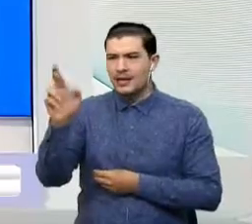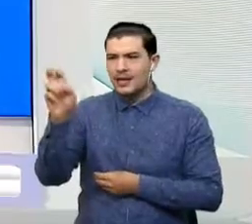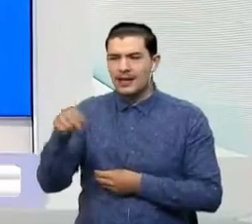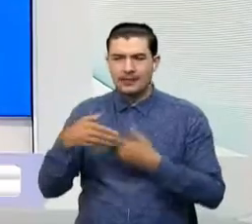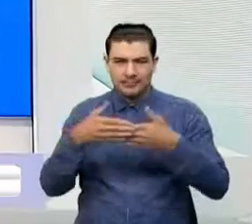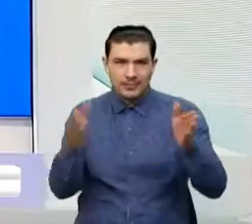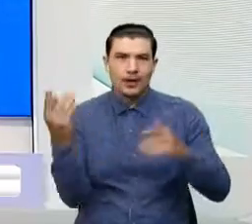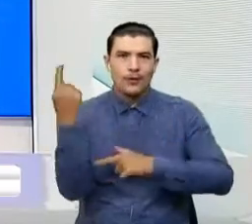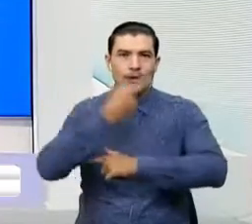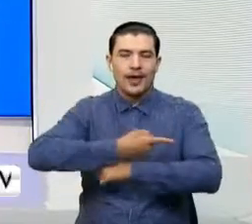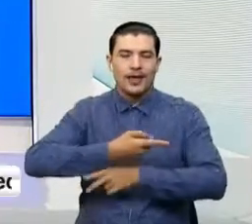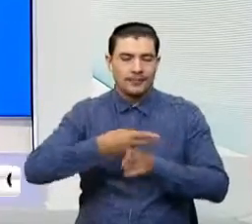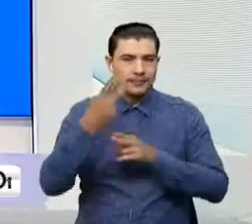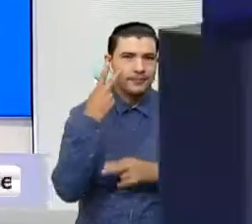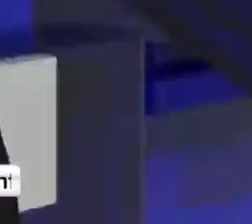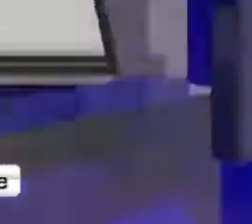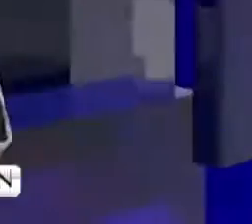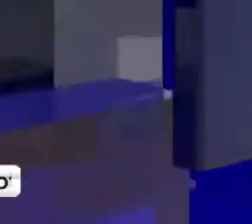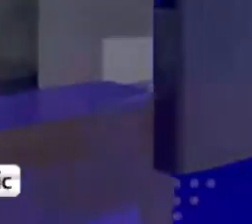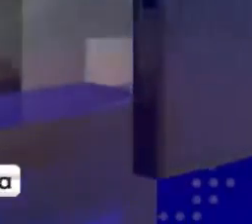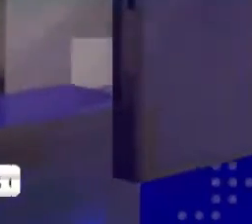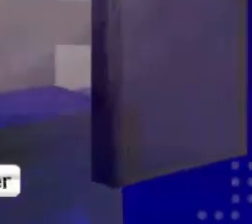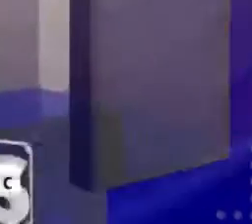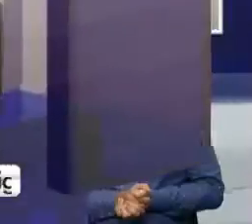jornada caben buenas tardes adelante